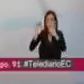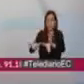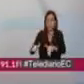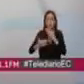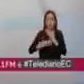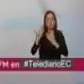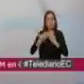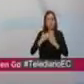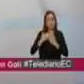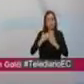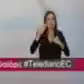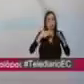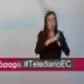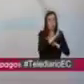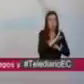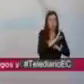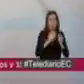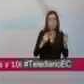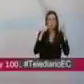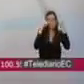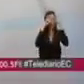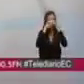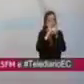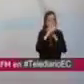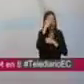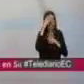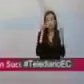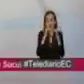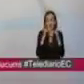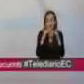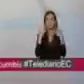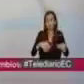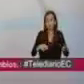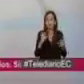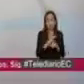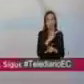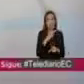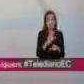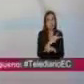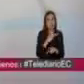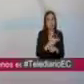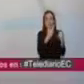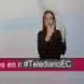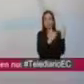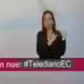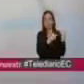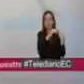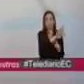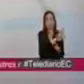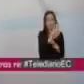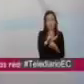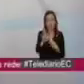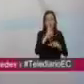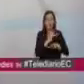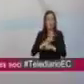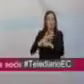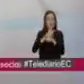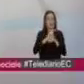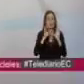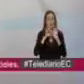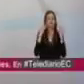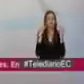nueva salida claro que sí porque esto habría un gran alto un gran de altísimo grado de responsabilidad y de cuidado entre nosotros ya nosotros